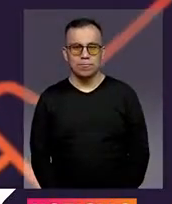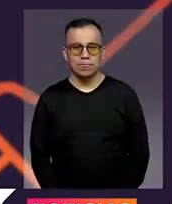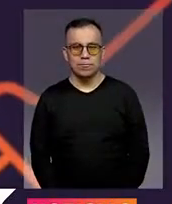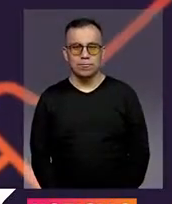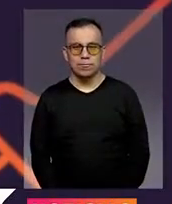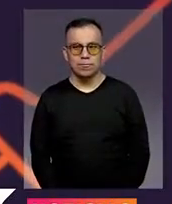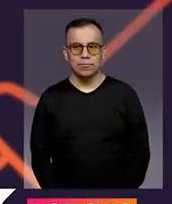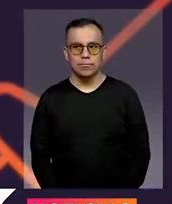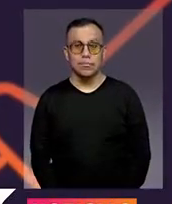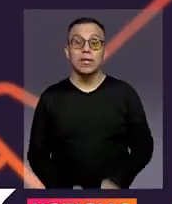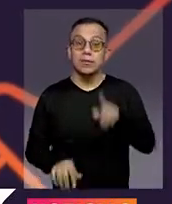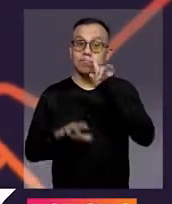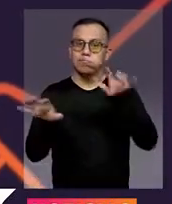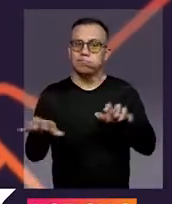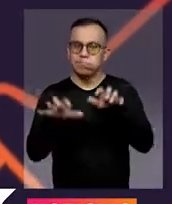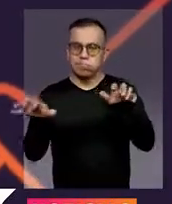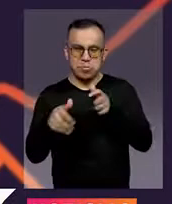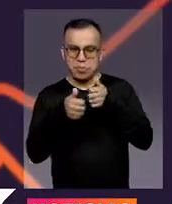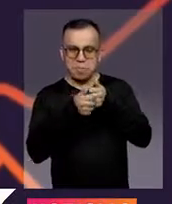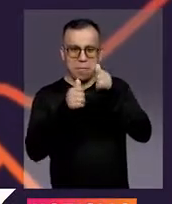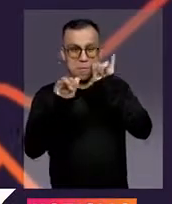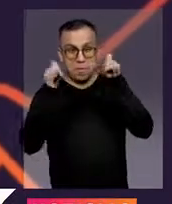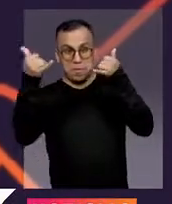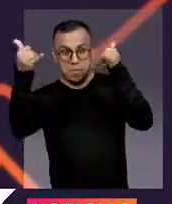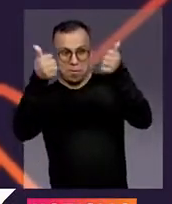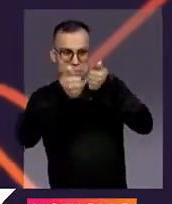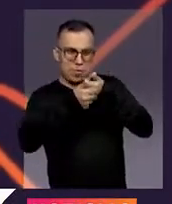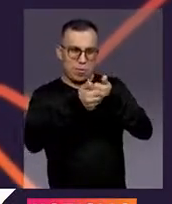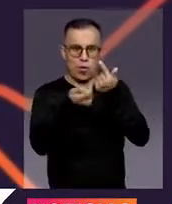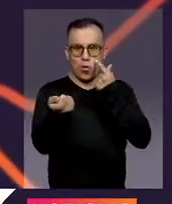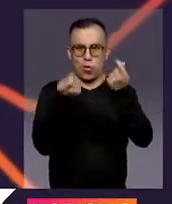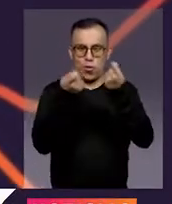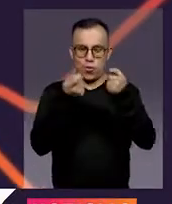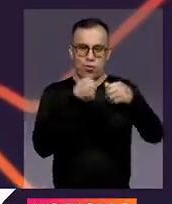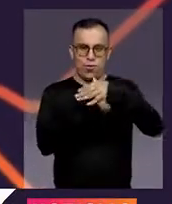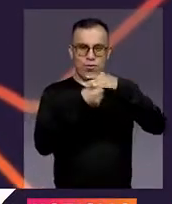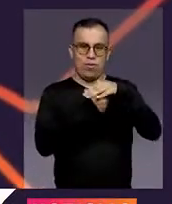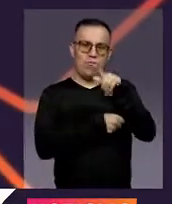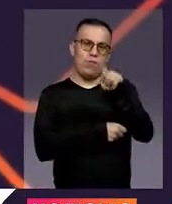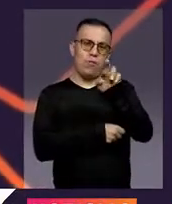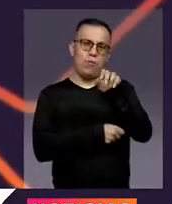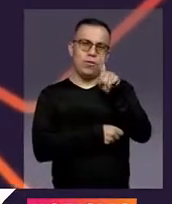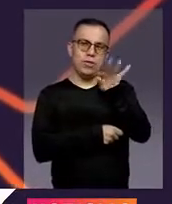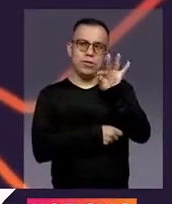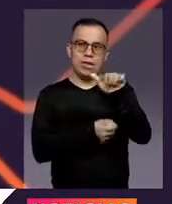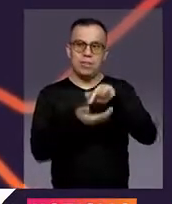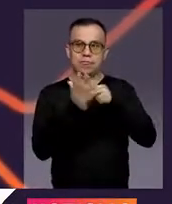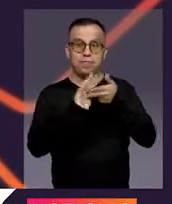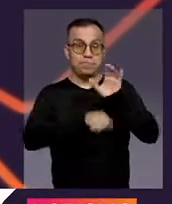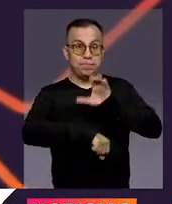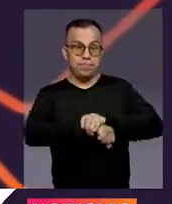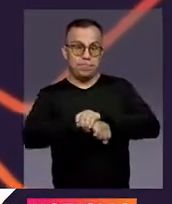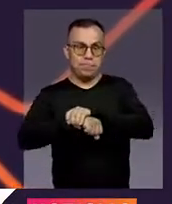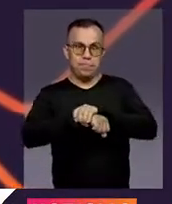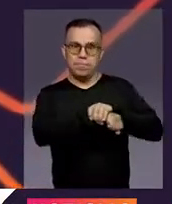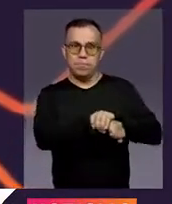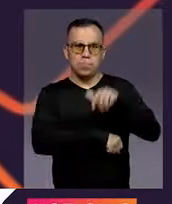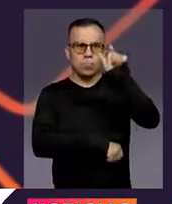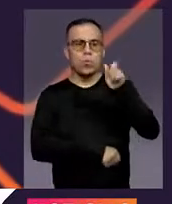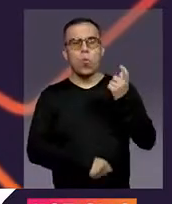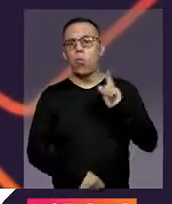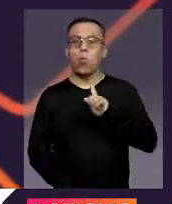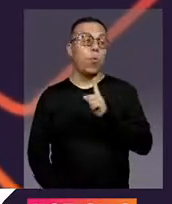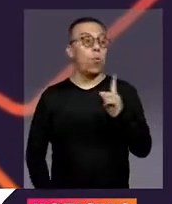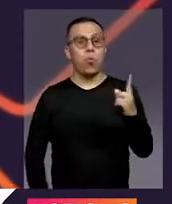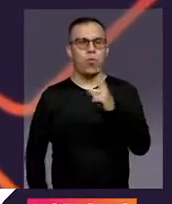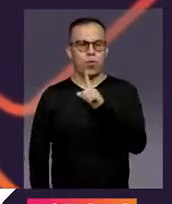A través de actividades de registro y control en el sector de La Favorita, las autoridades identificaron a un sujeto que merodeaba las